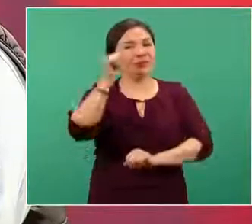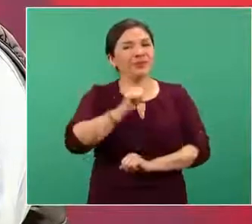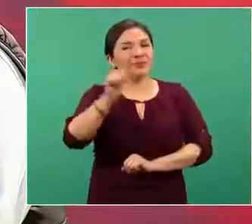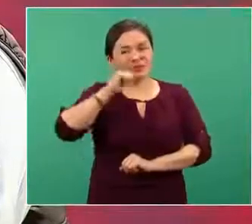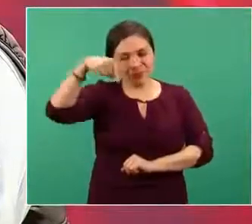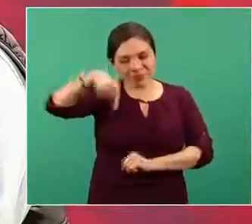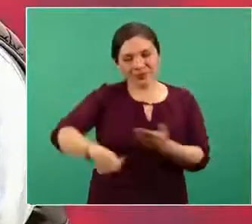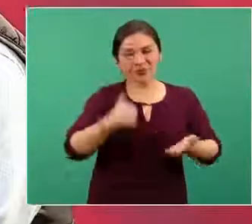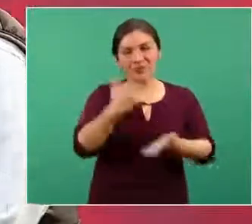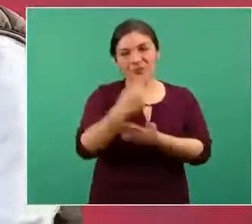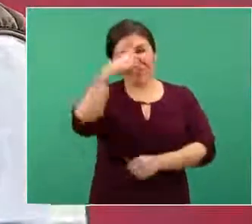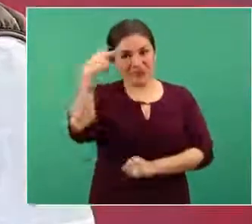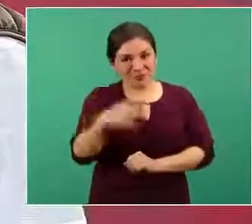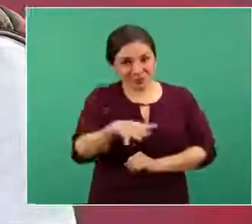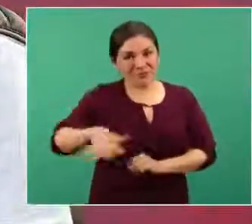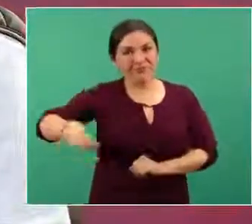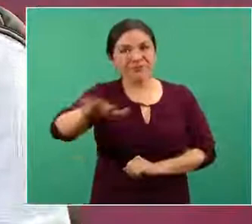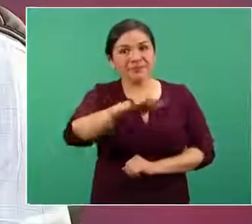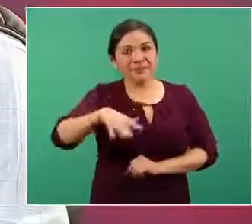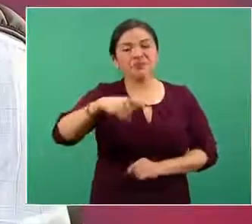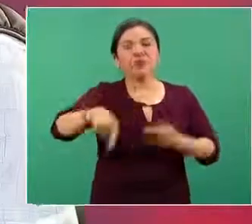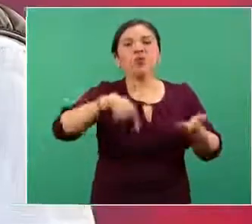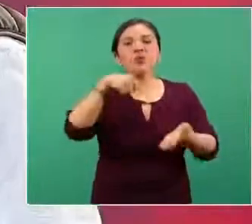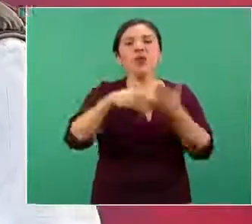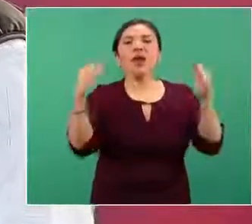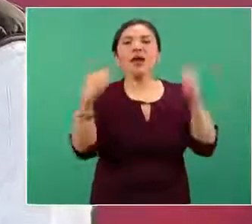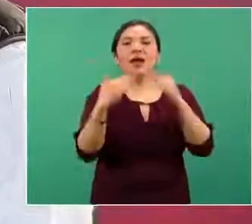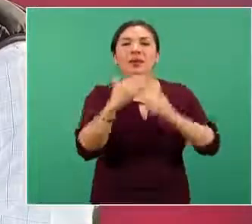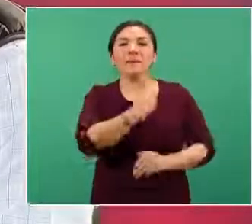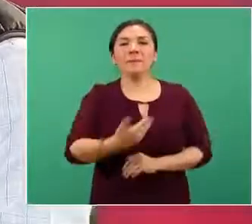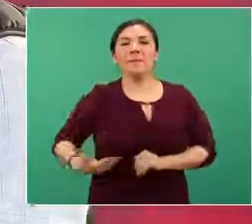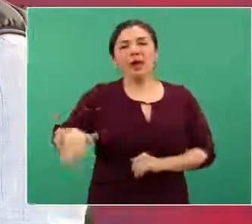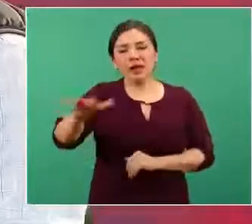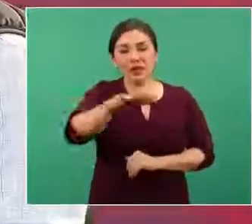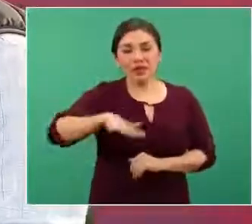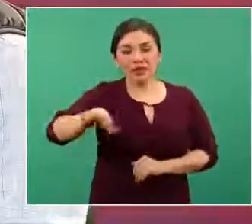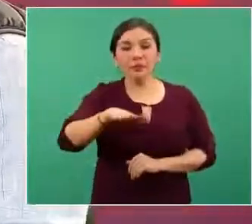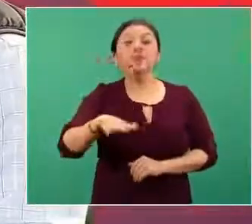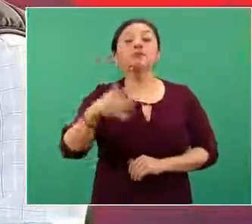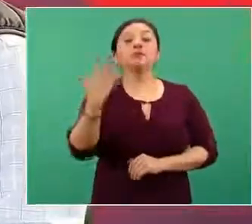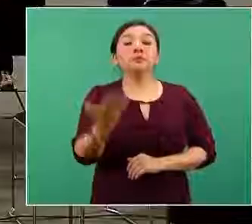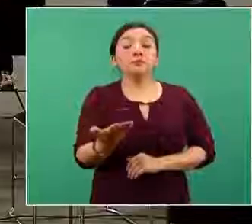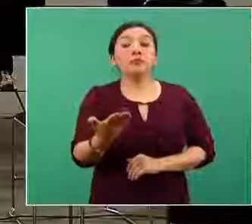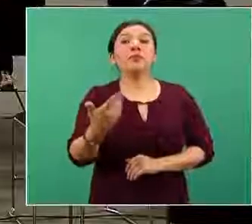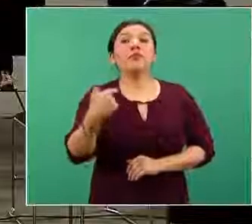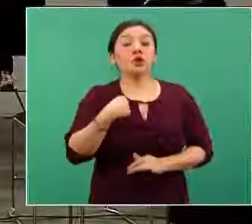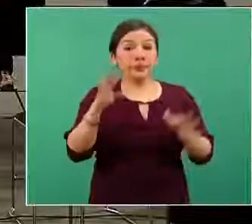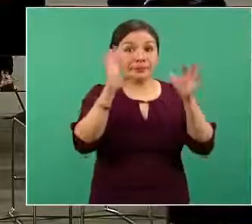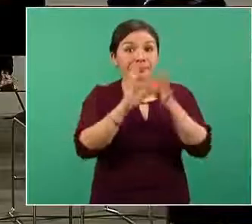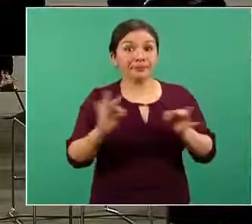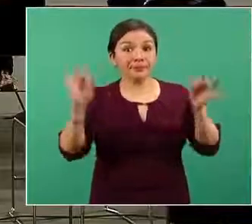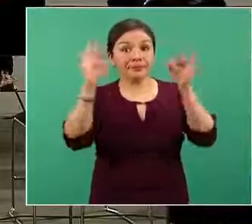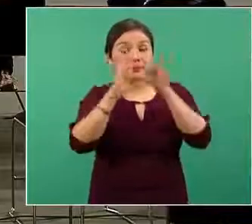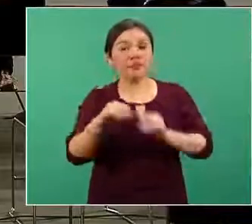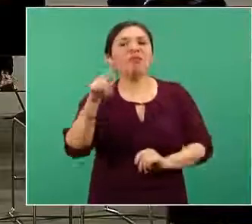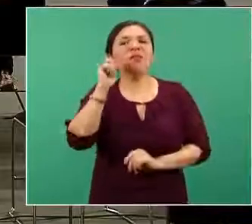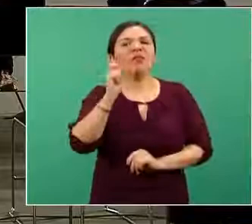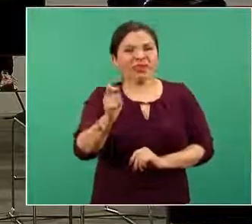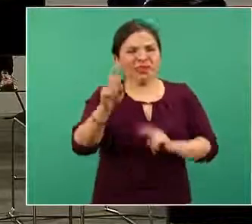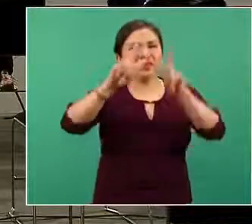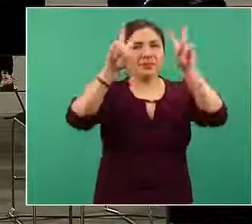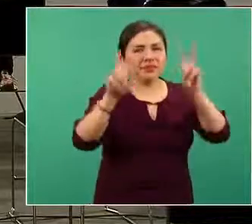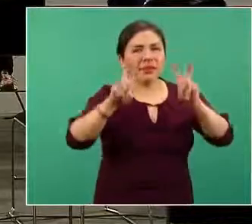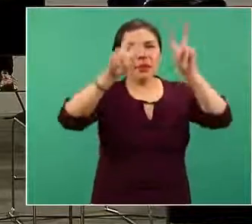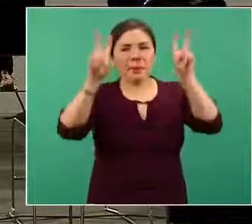desde la Ciudad de México, Palacio Nacional, y destacaremos, actualizaremos los